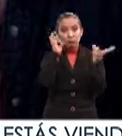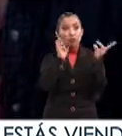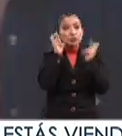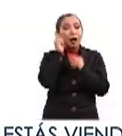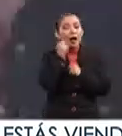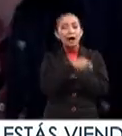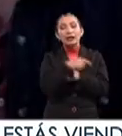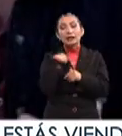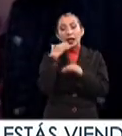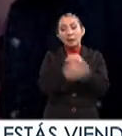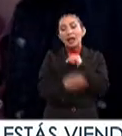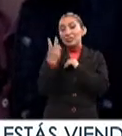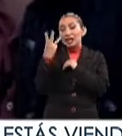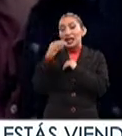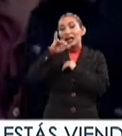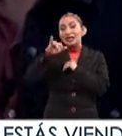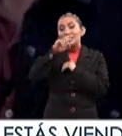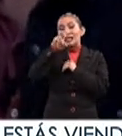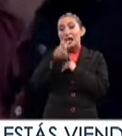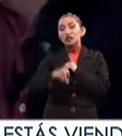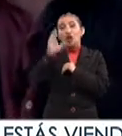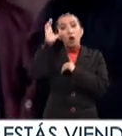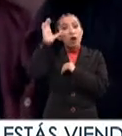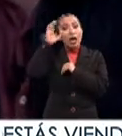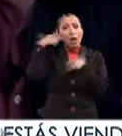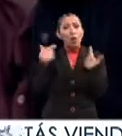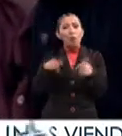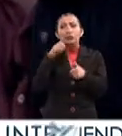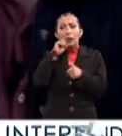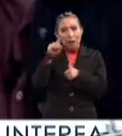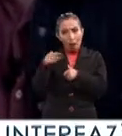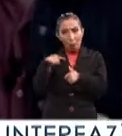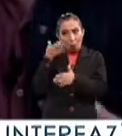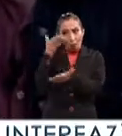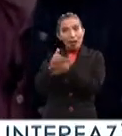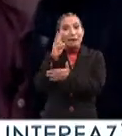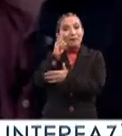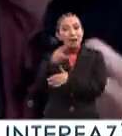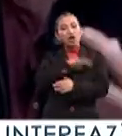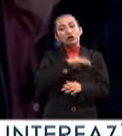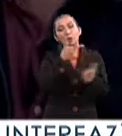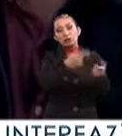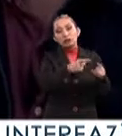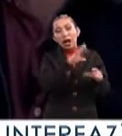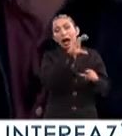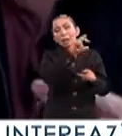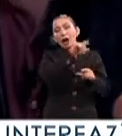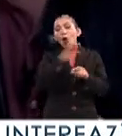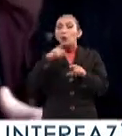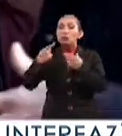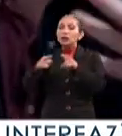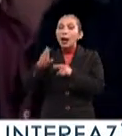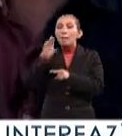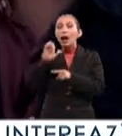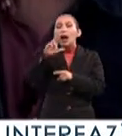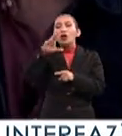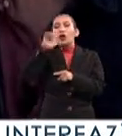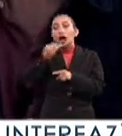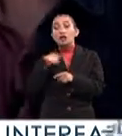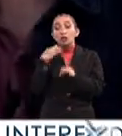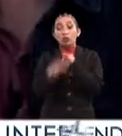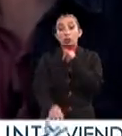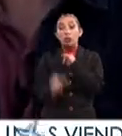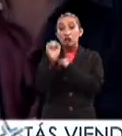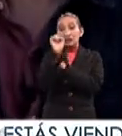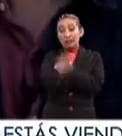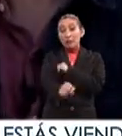por supuesto. Cerrar el trío de jazz coreano vale muchísimo la pena, que no se lo pierdan. Tenemos música de cámara, música barroca y por supuesto el concierto final